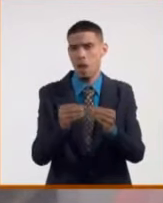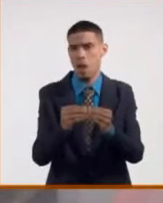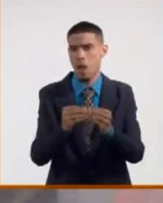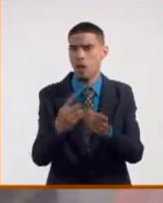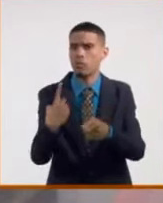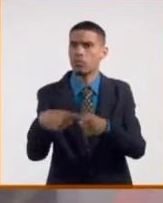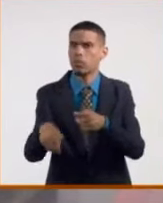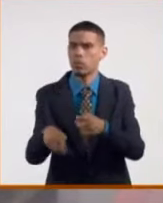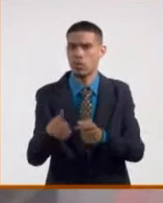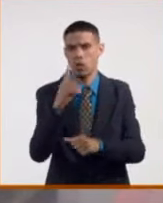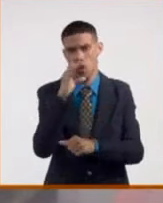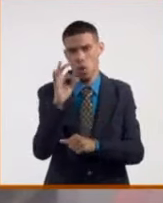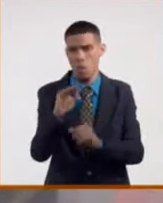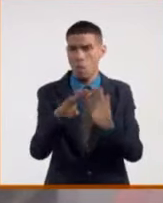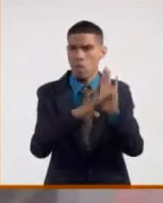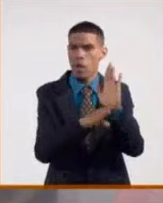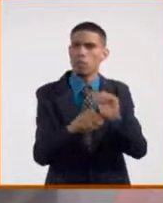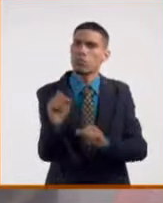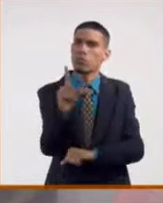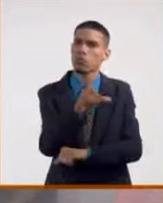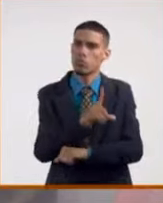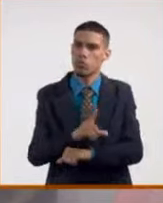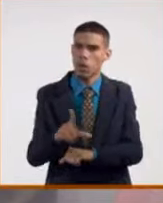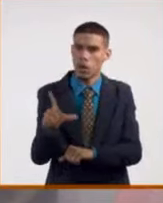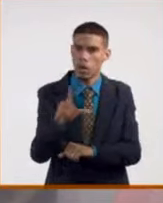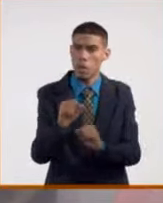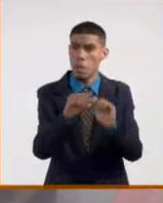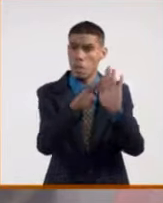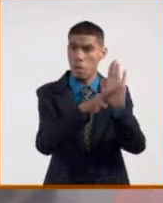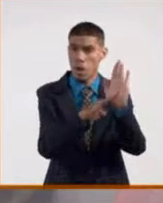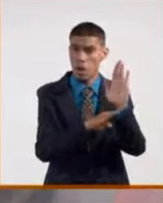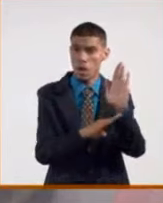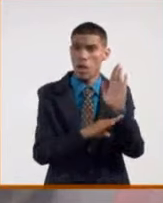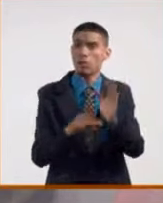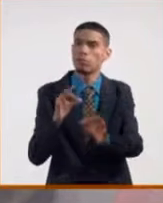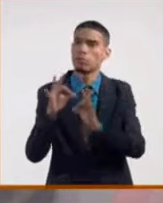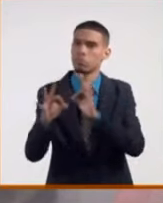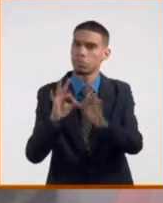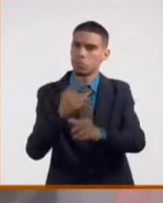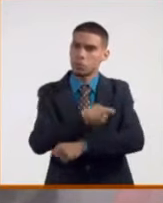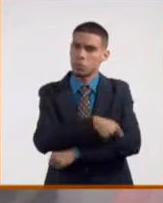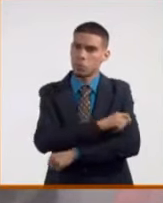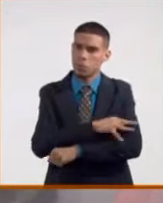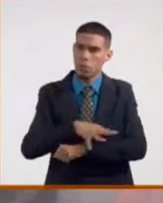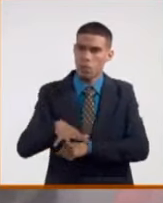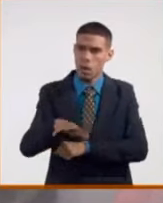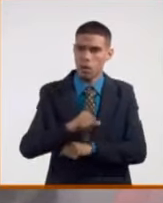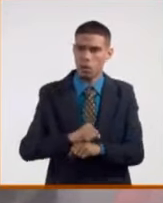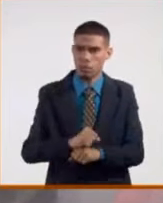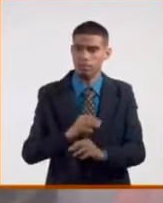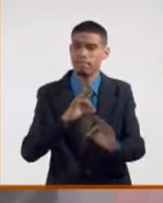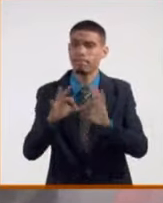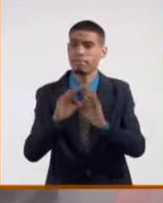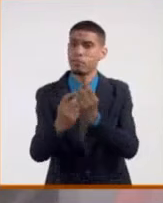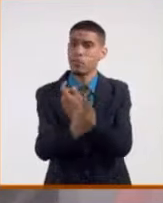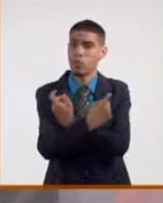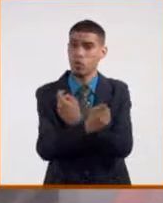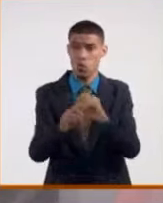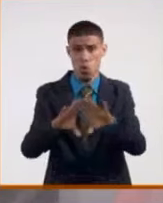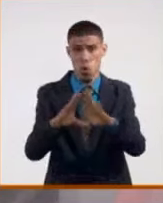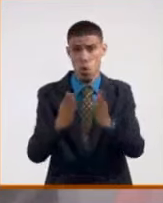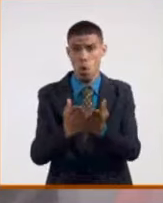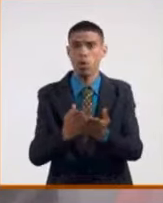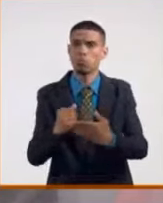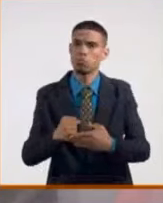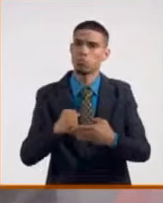medidas socialistas vamos en medidas inclusivas de protección a nuestro pueblo de protección a vulnerable y por lo tanto toda la semejanza que se quiere hacer con